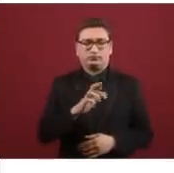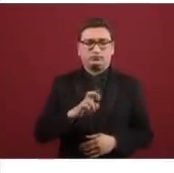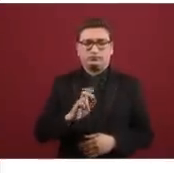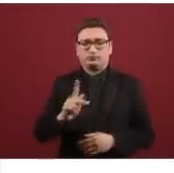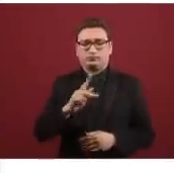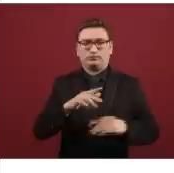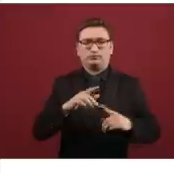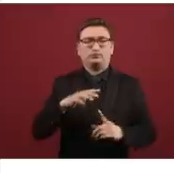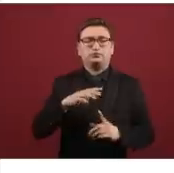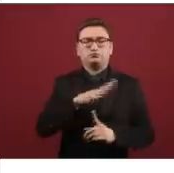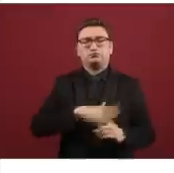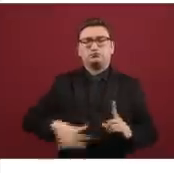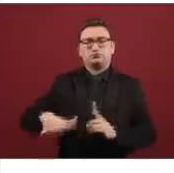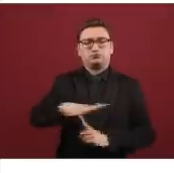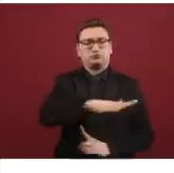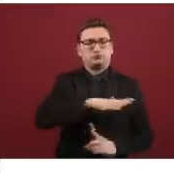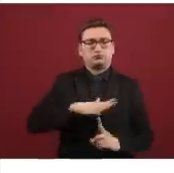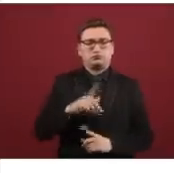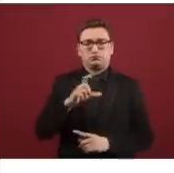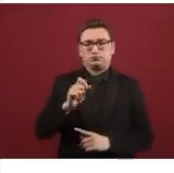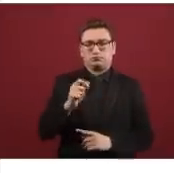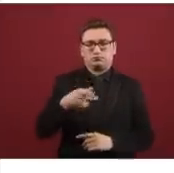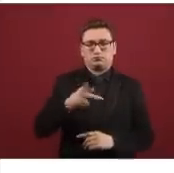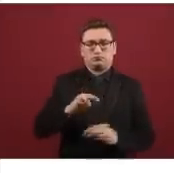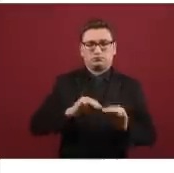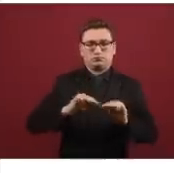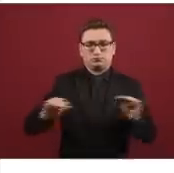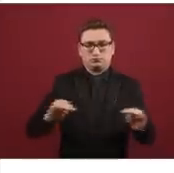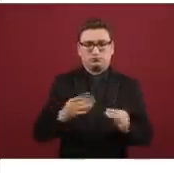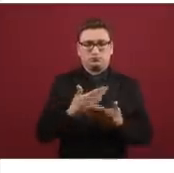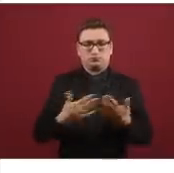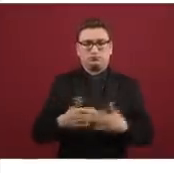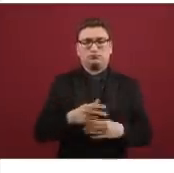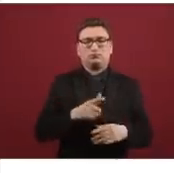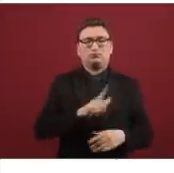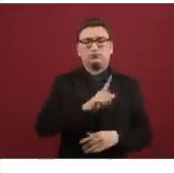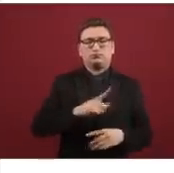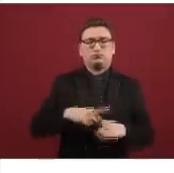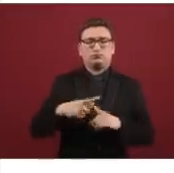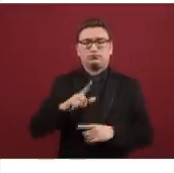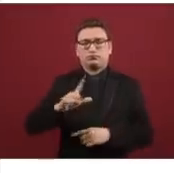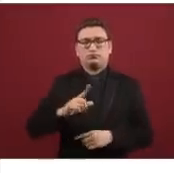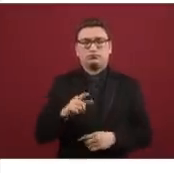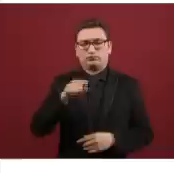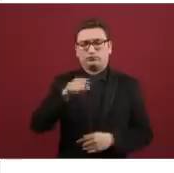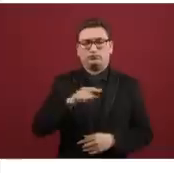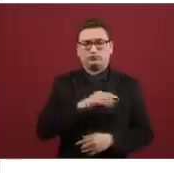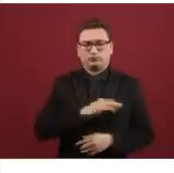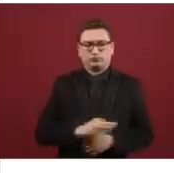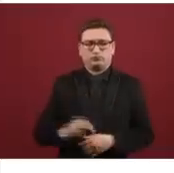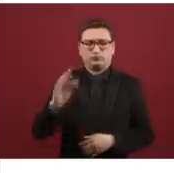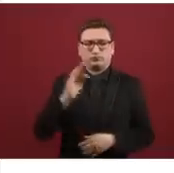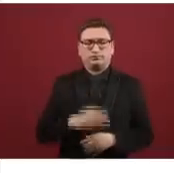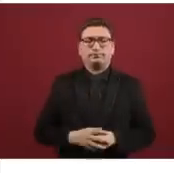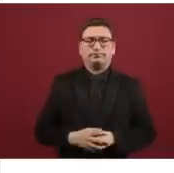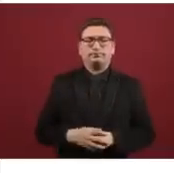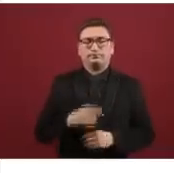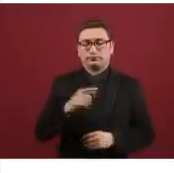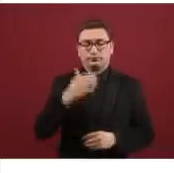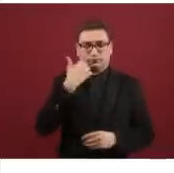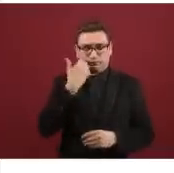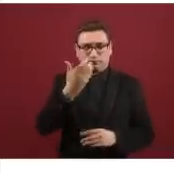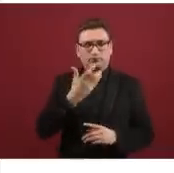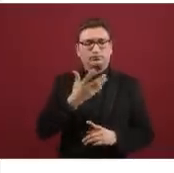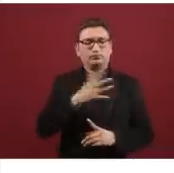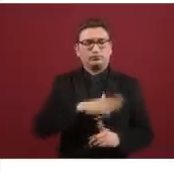de 20 kilómetros. Esta app de Litro por Litro te permite a ti como usuario determinar si quieres